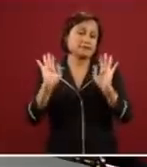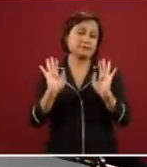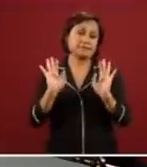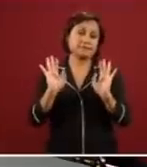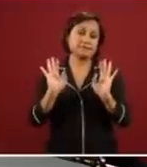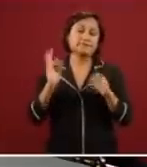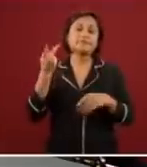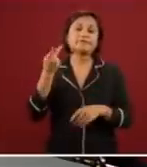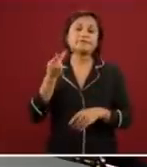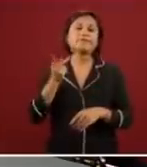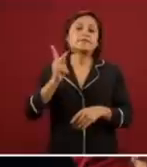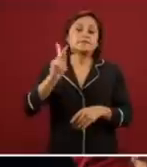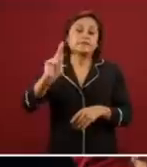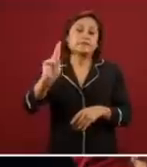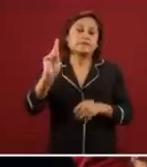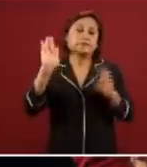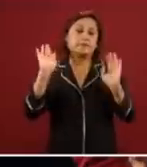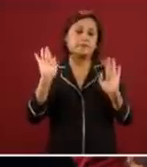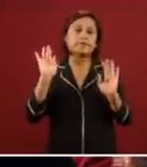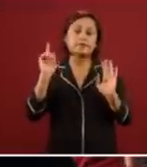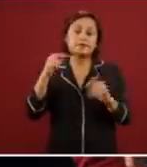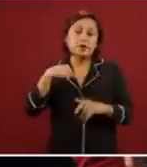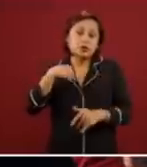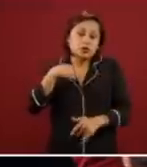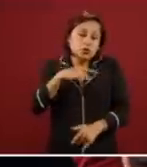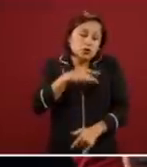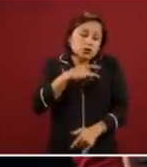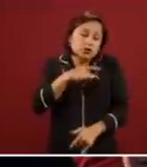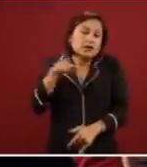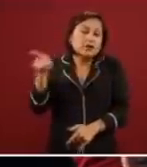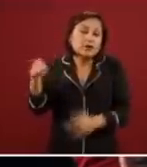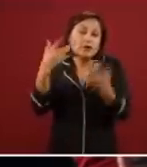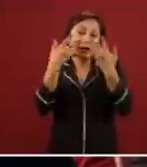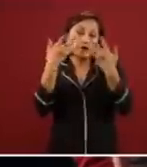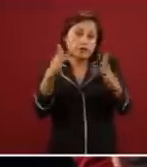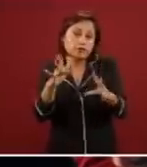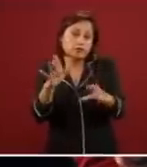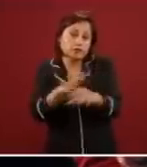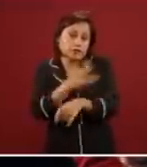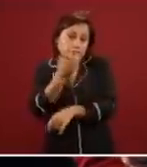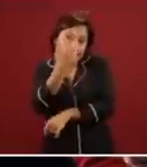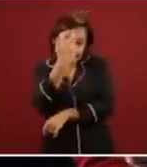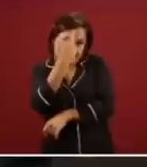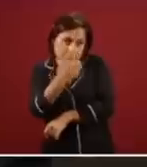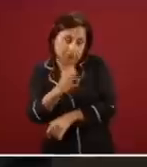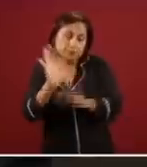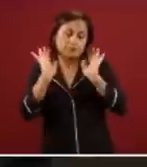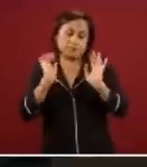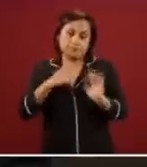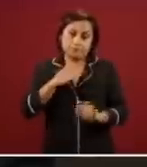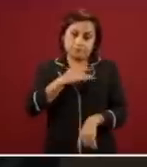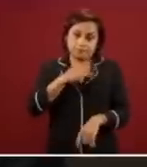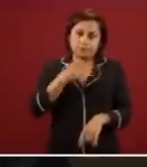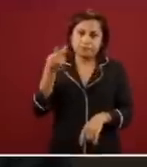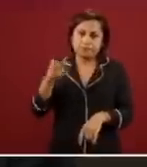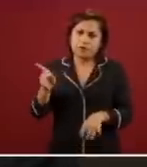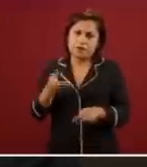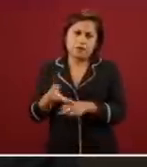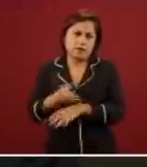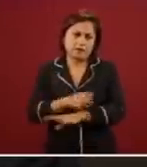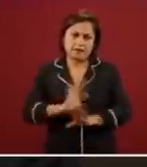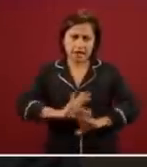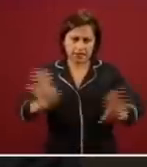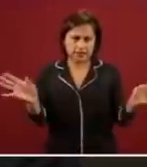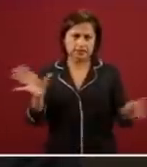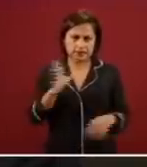lo lleva a él a presentar la renuncia. Pero ya estaba. Uh-huh. Sí. Y